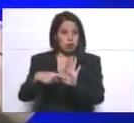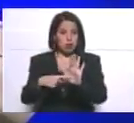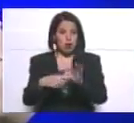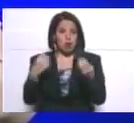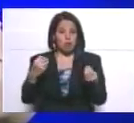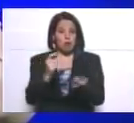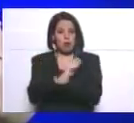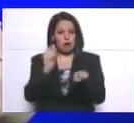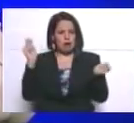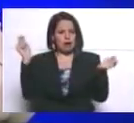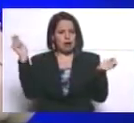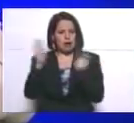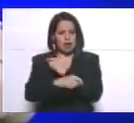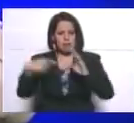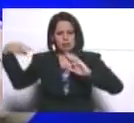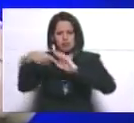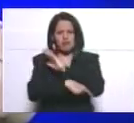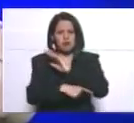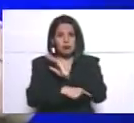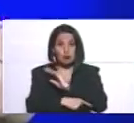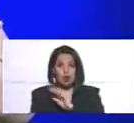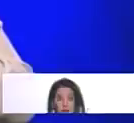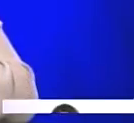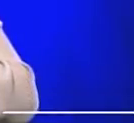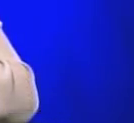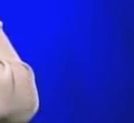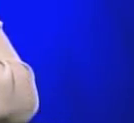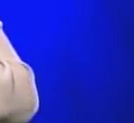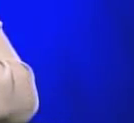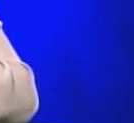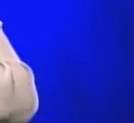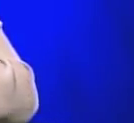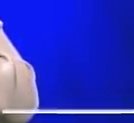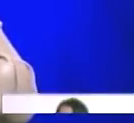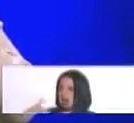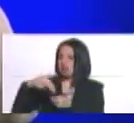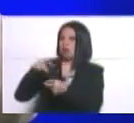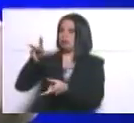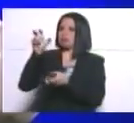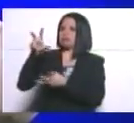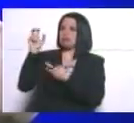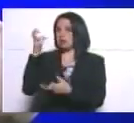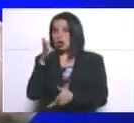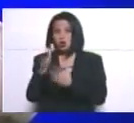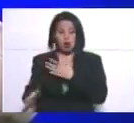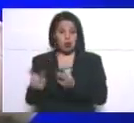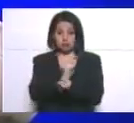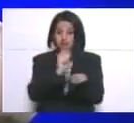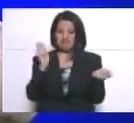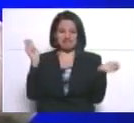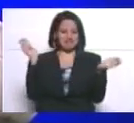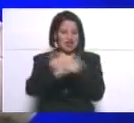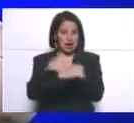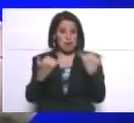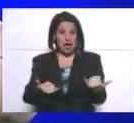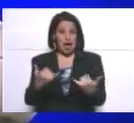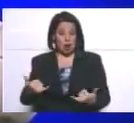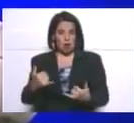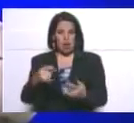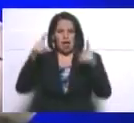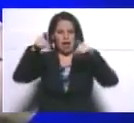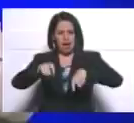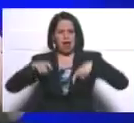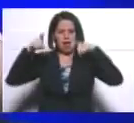transformación estratégica y profunda del modelo rentista petrolero. Es la ley que crea el conglomerado Agrosur.